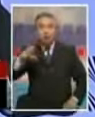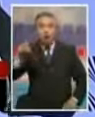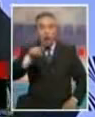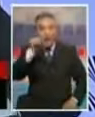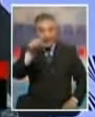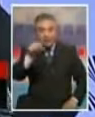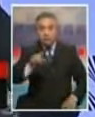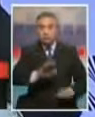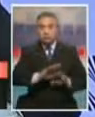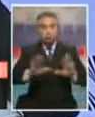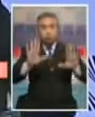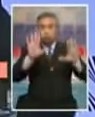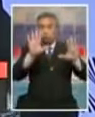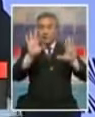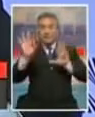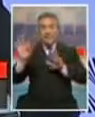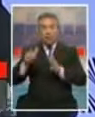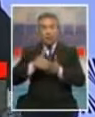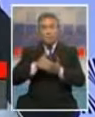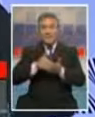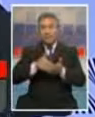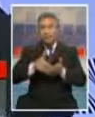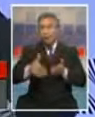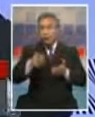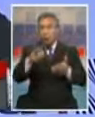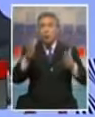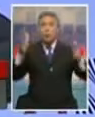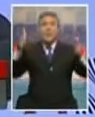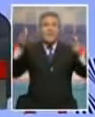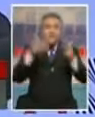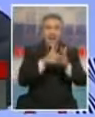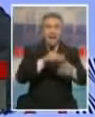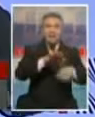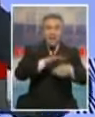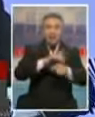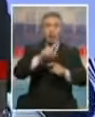son $900 millones al año, son 9.000 médicos especialistas más.